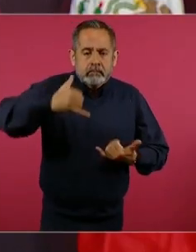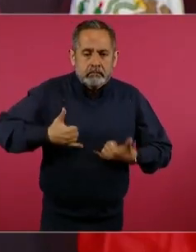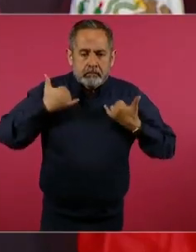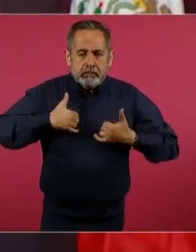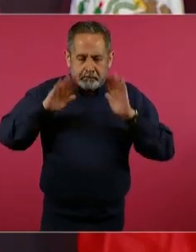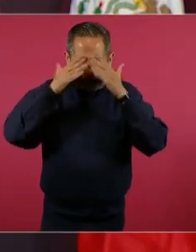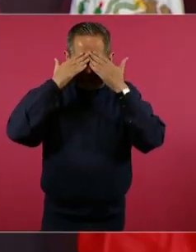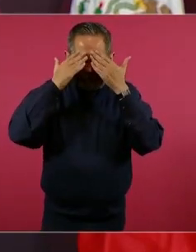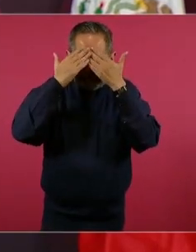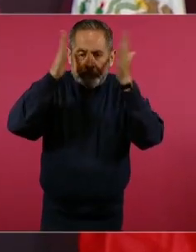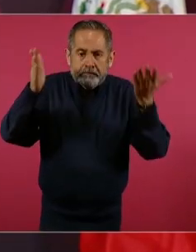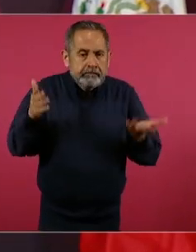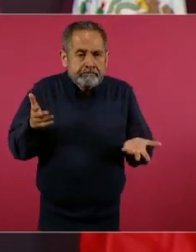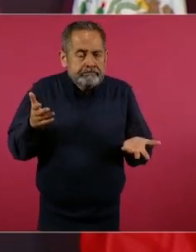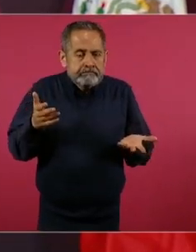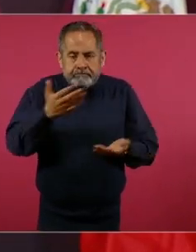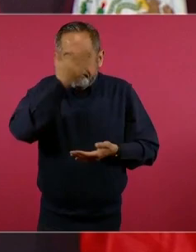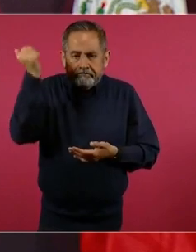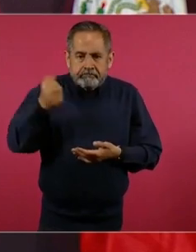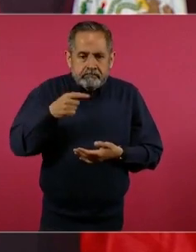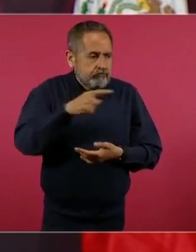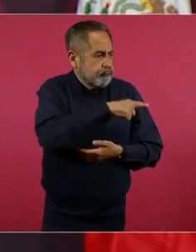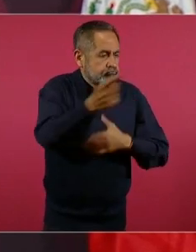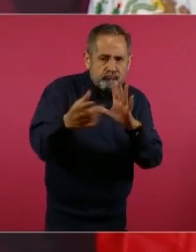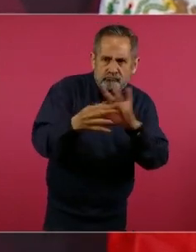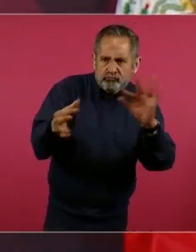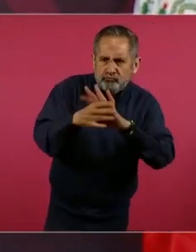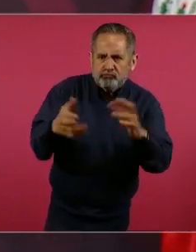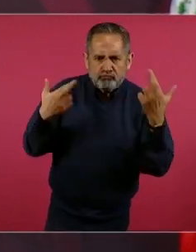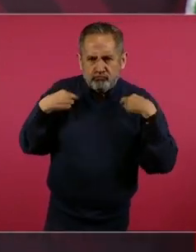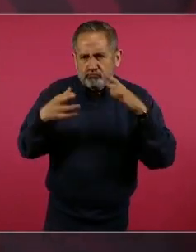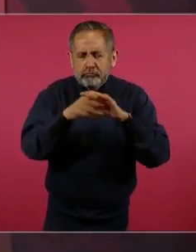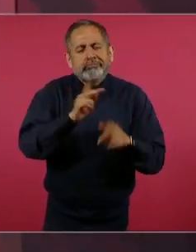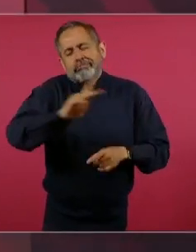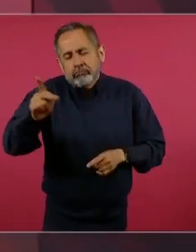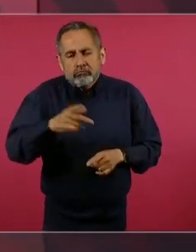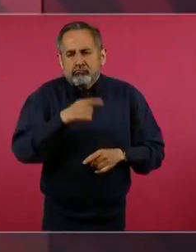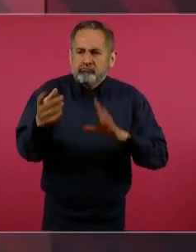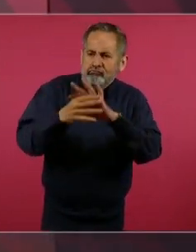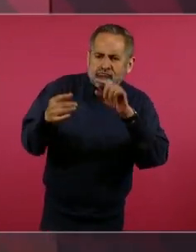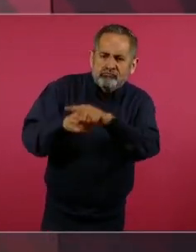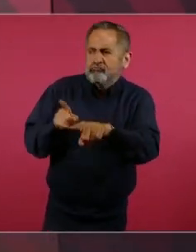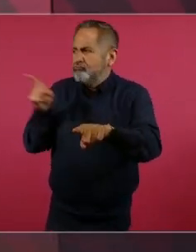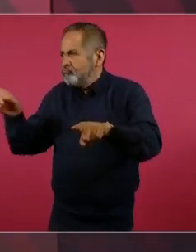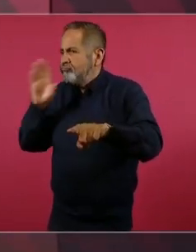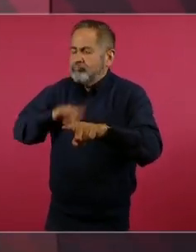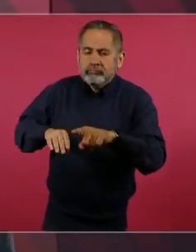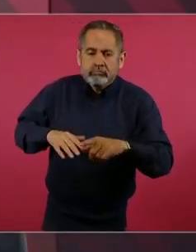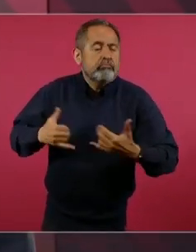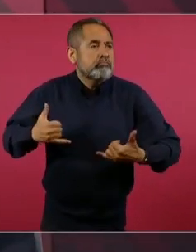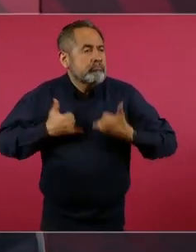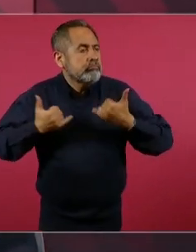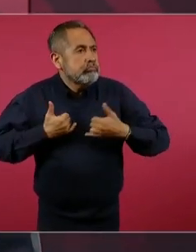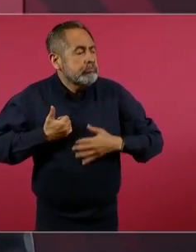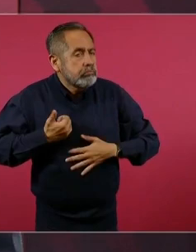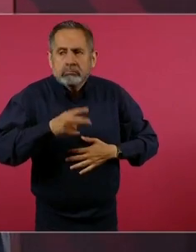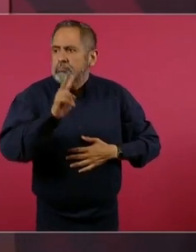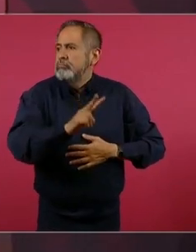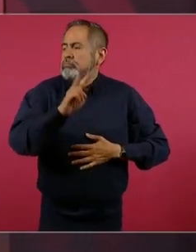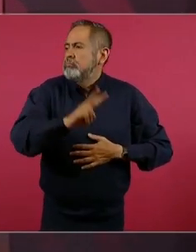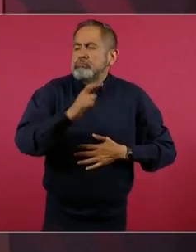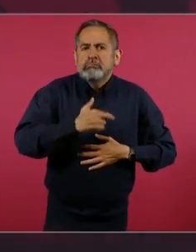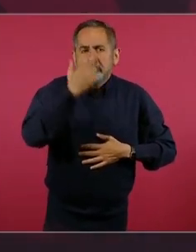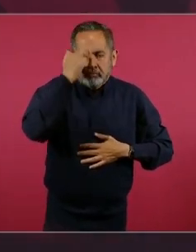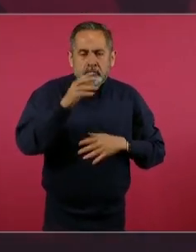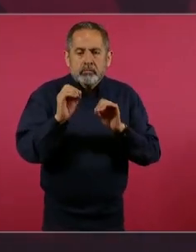pues se creen lo que les dicen algunos maestros, no todos, desde luego, o lo que escuchan en la